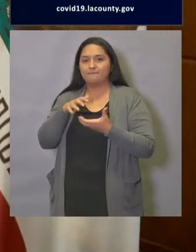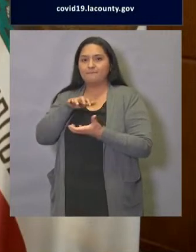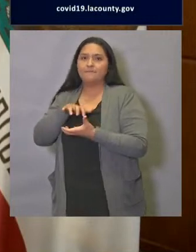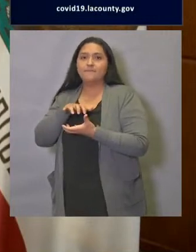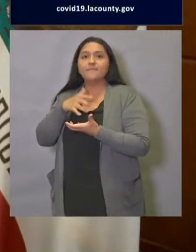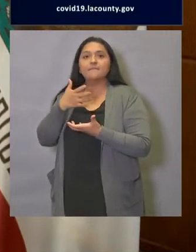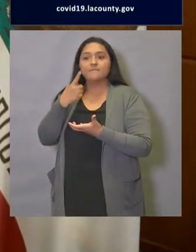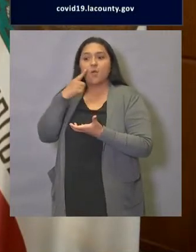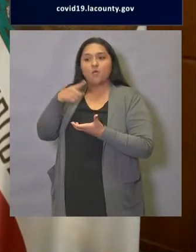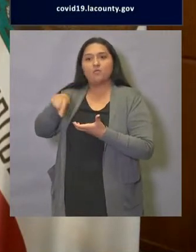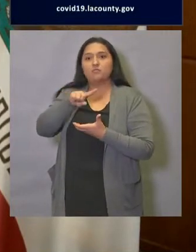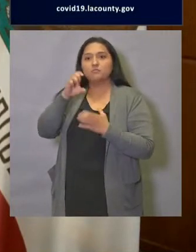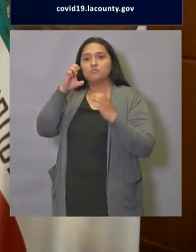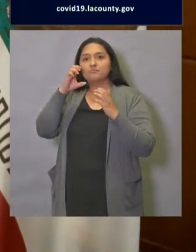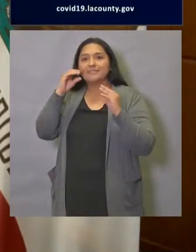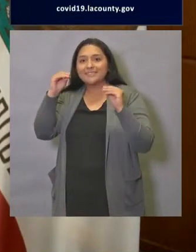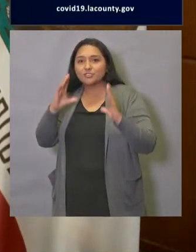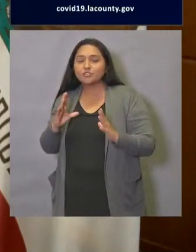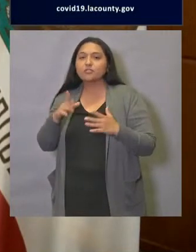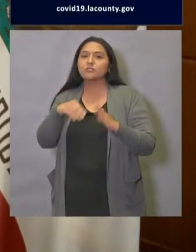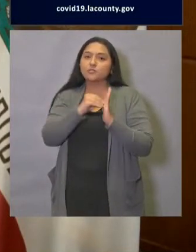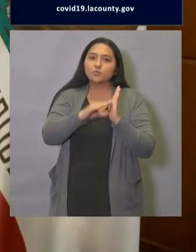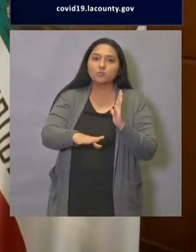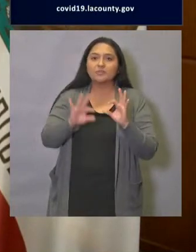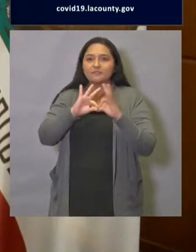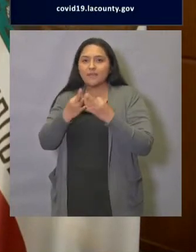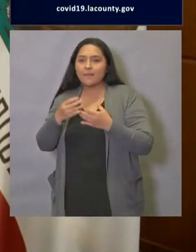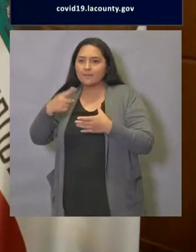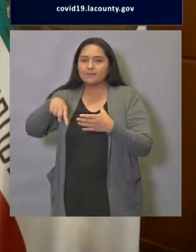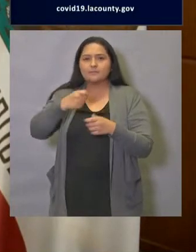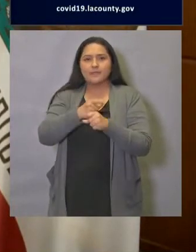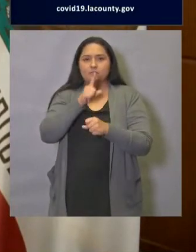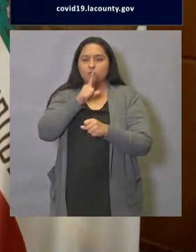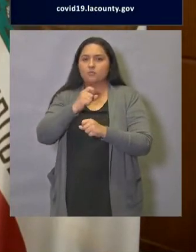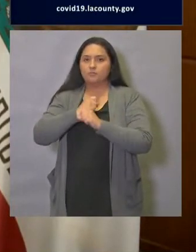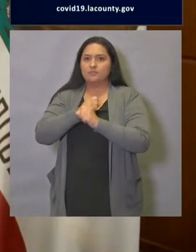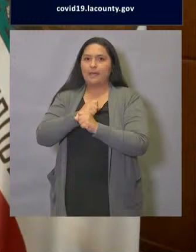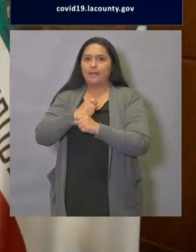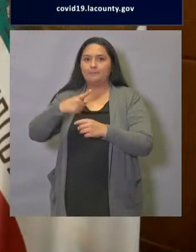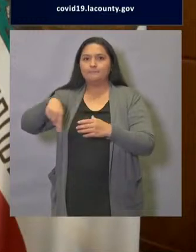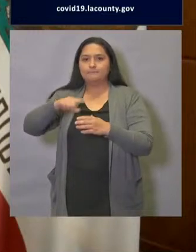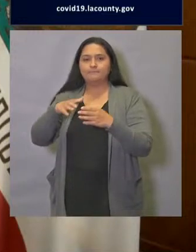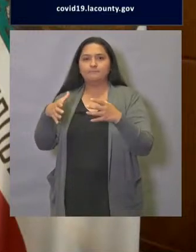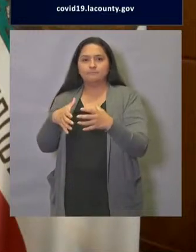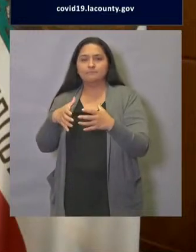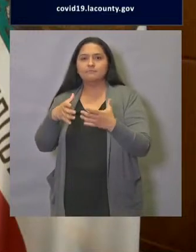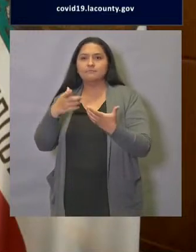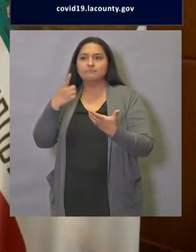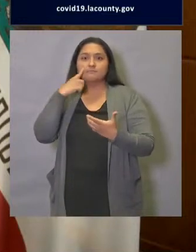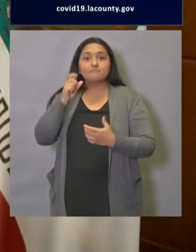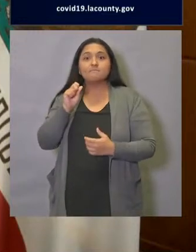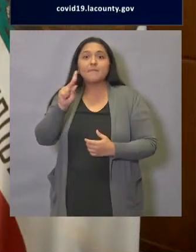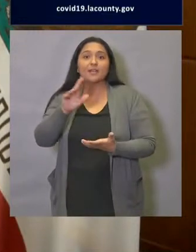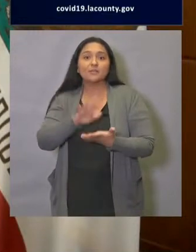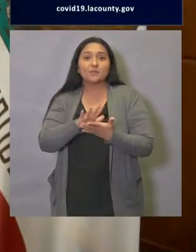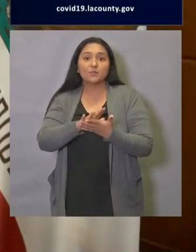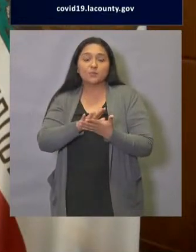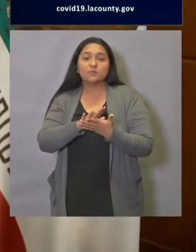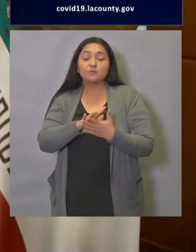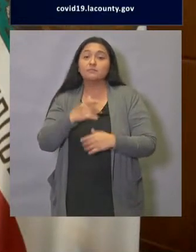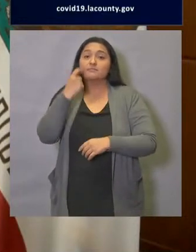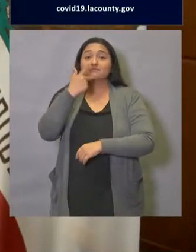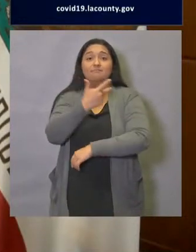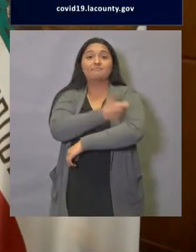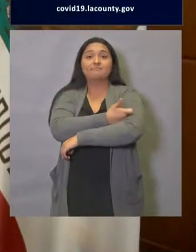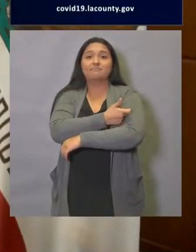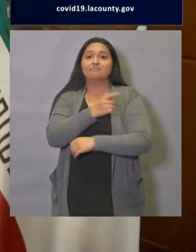sus familias sepan que sus seres queridos estarán protegidos en las escuelas. Las vacunas son gratis, no